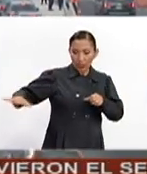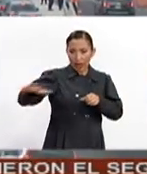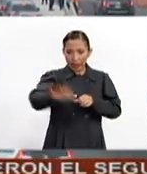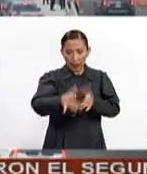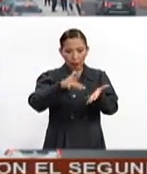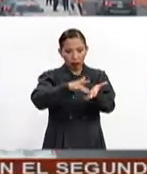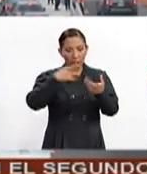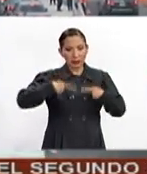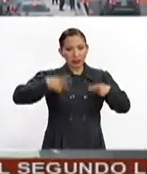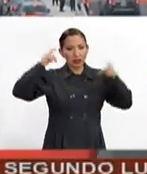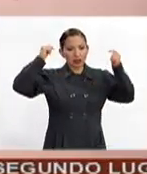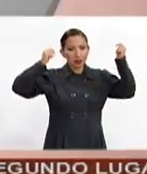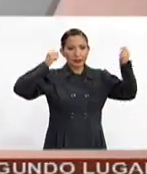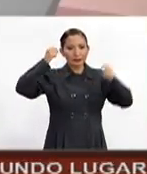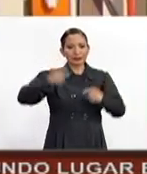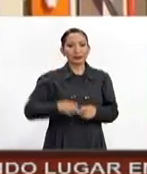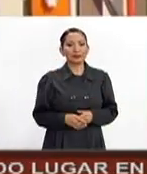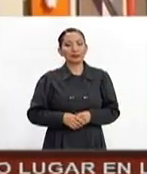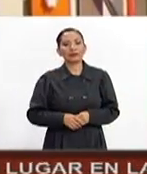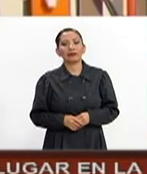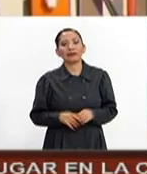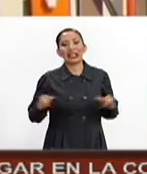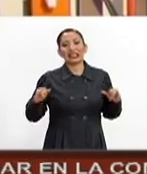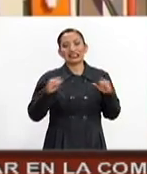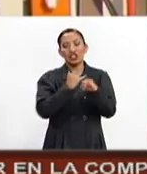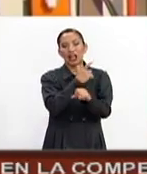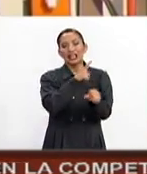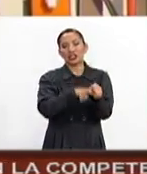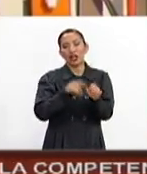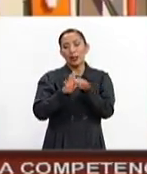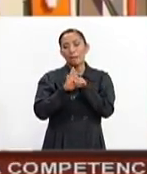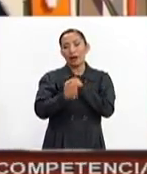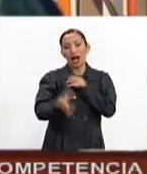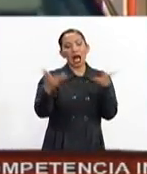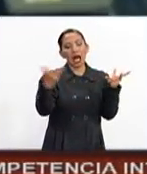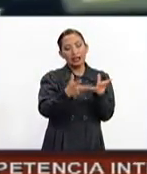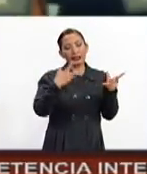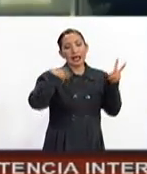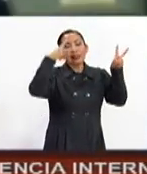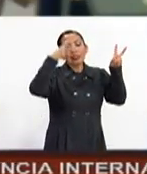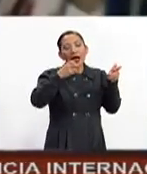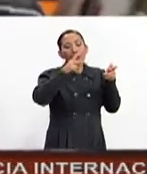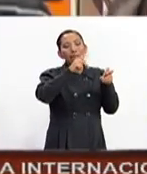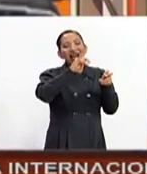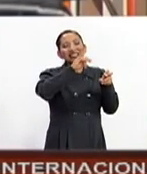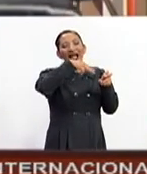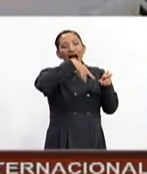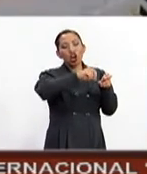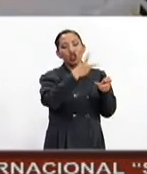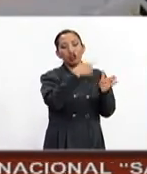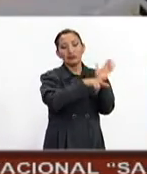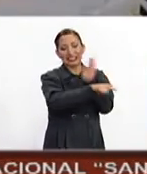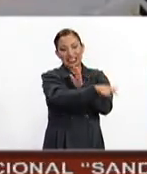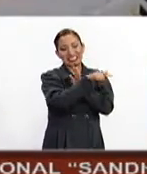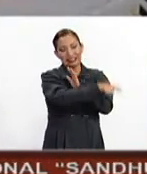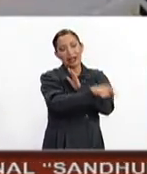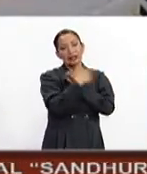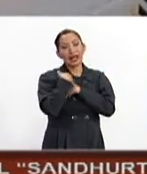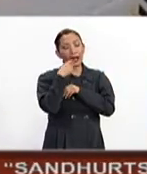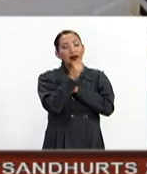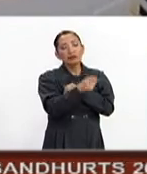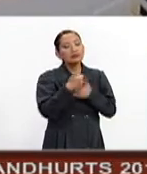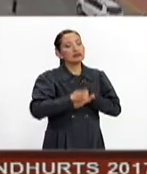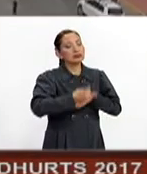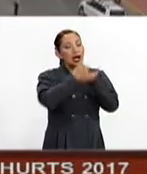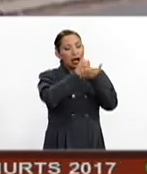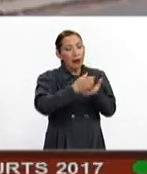y apoyo a los turistas. El Instituto Nacional de Migración realiza el operativo Paisano 2017, a través del cual